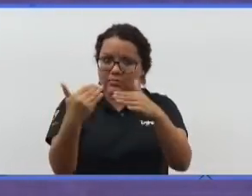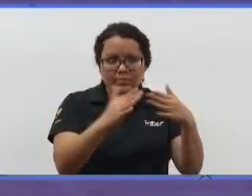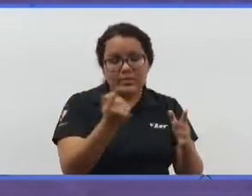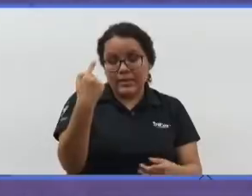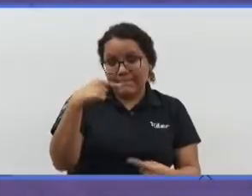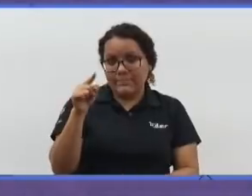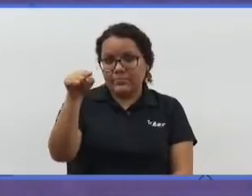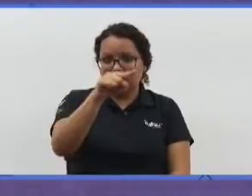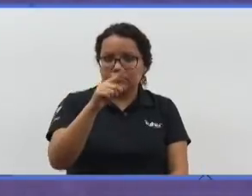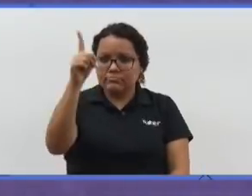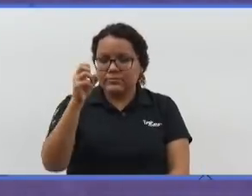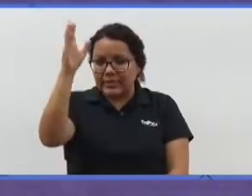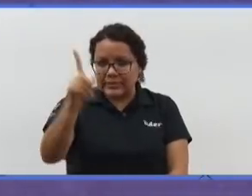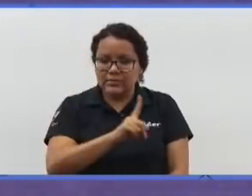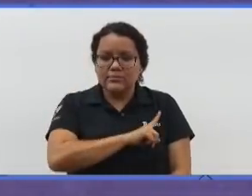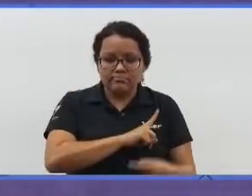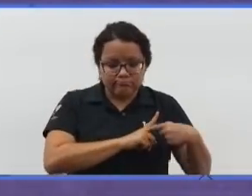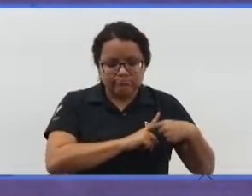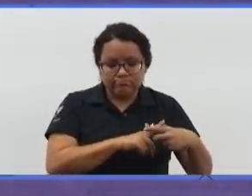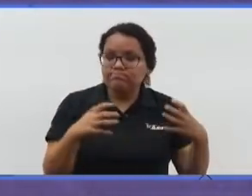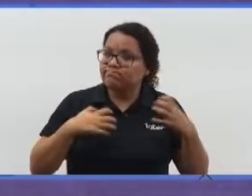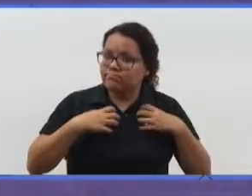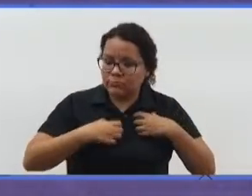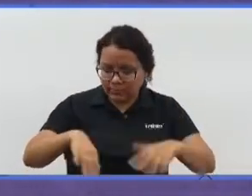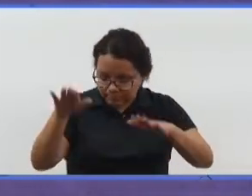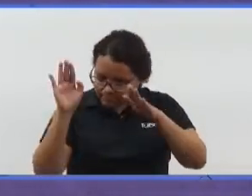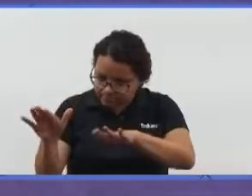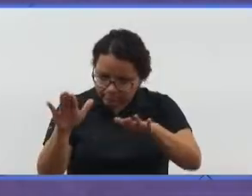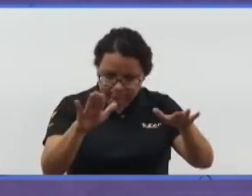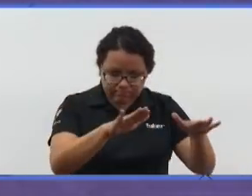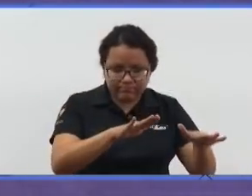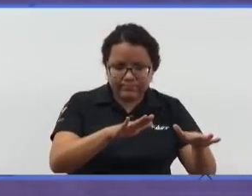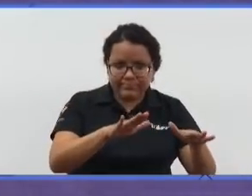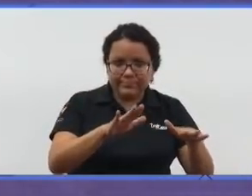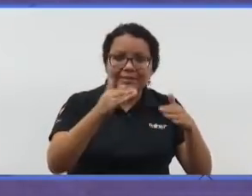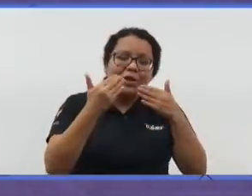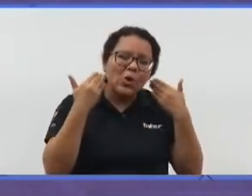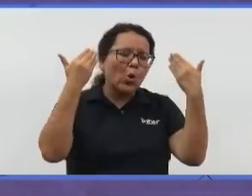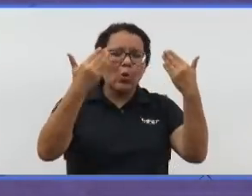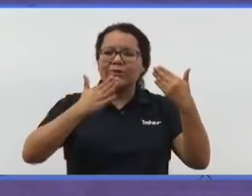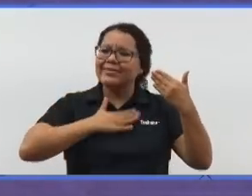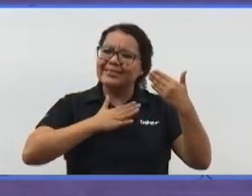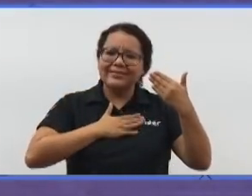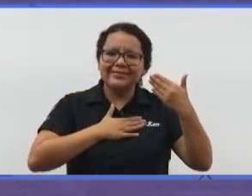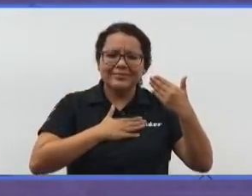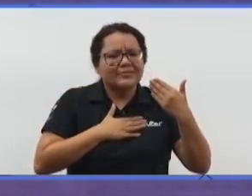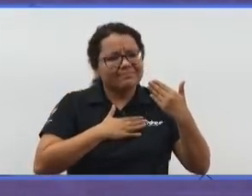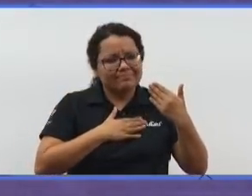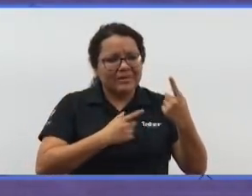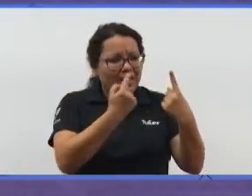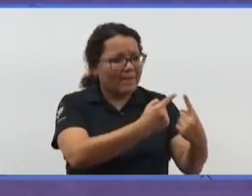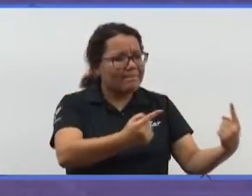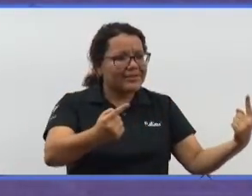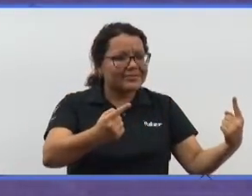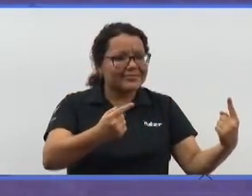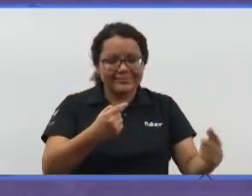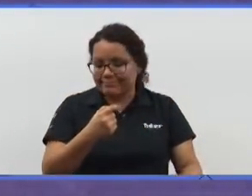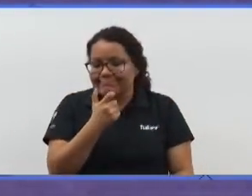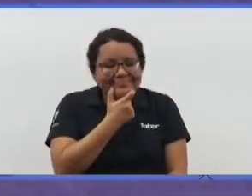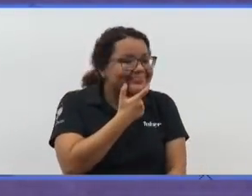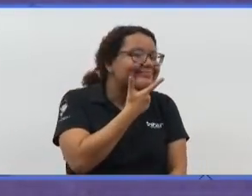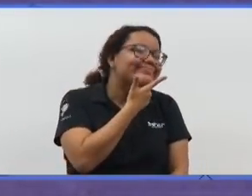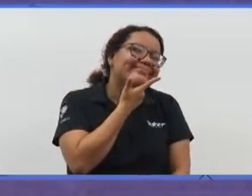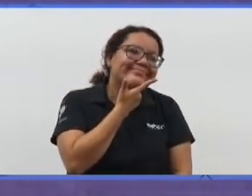tienes a cristo en el corazón vives con gratitud y tienes un gozo que a cualquier persona le puede sonreír